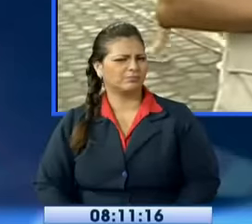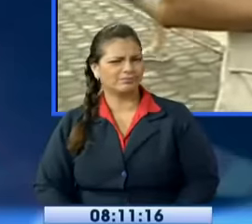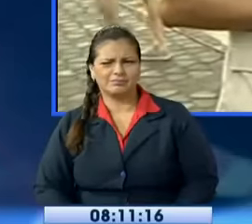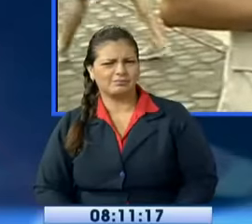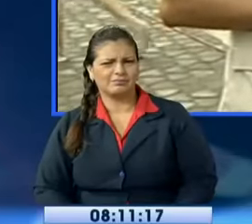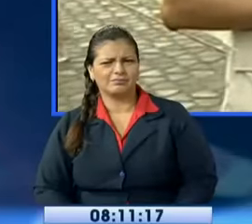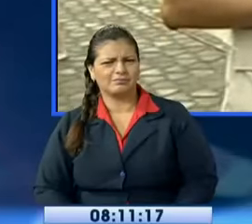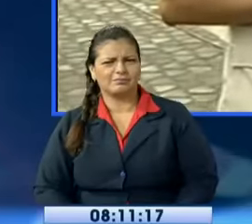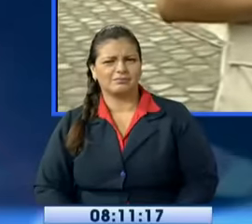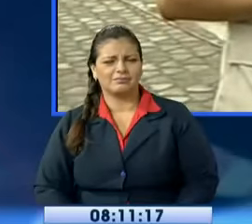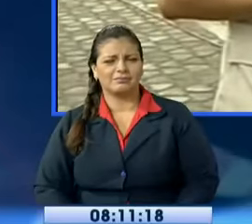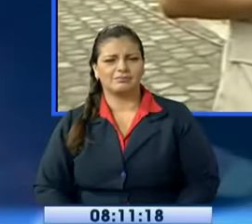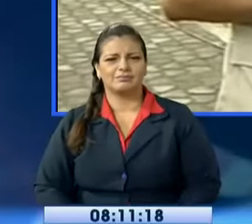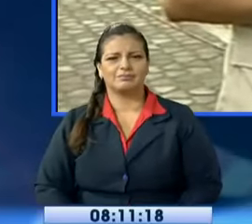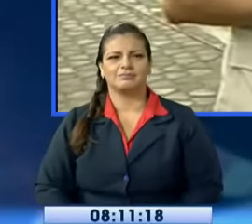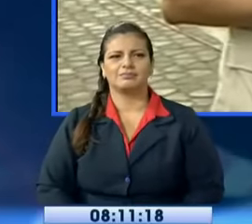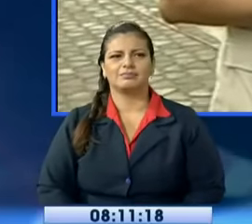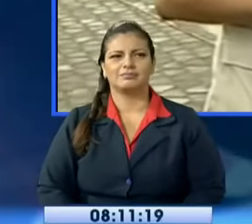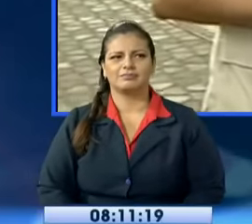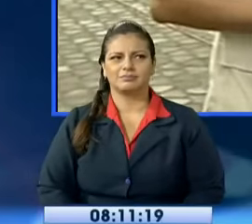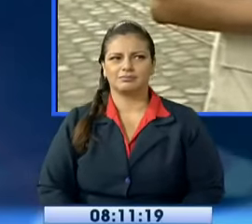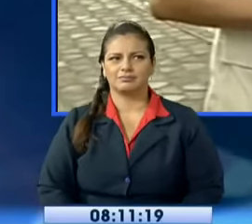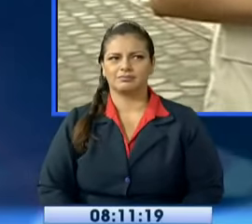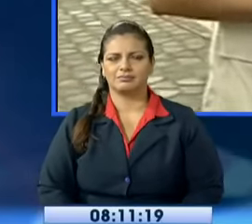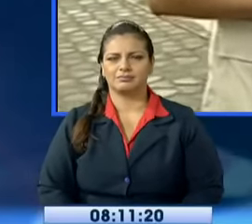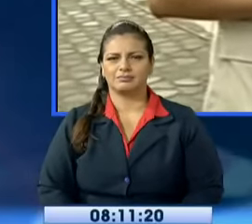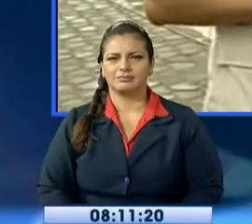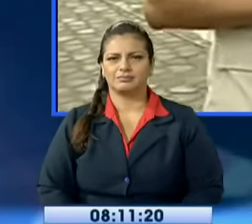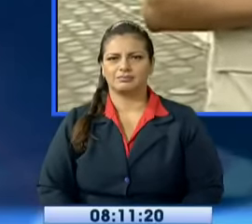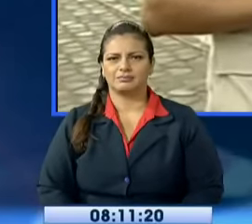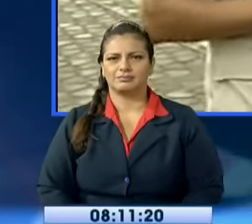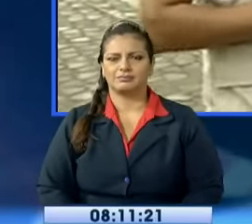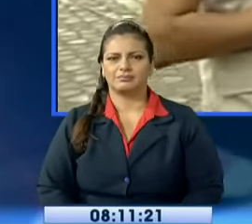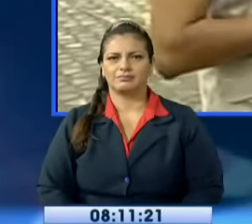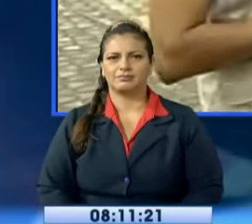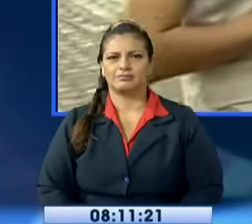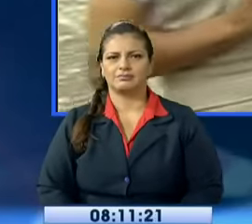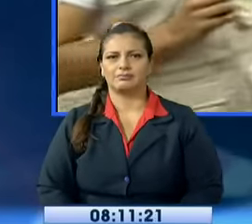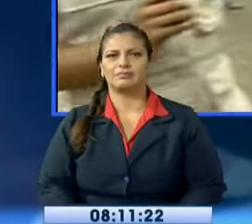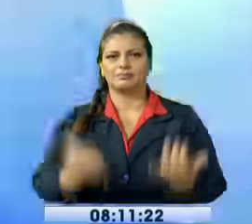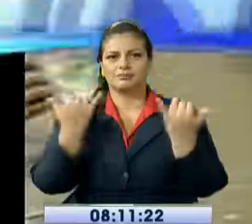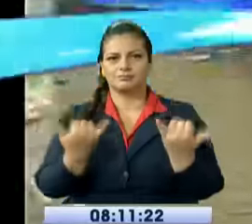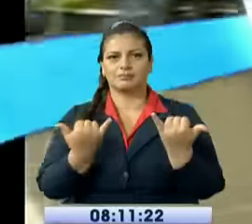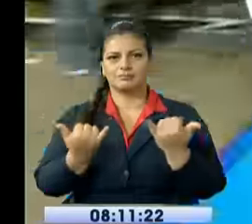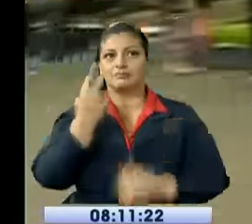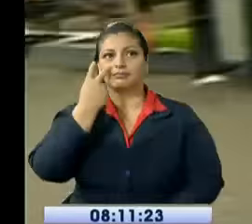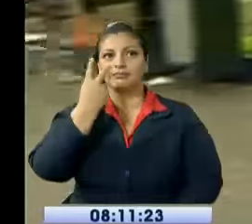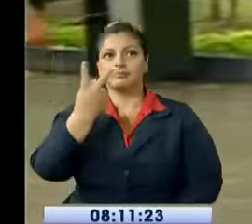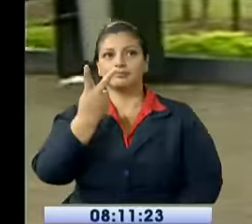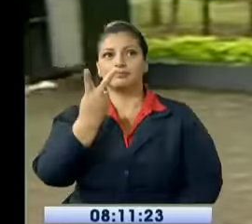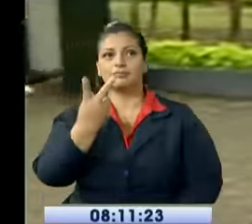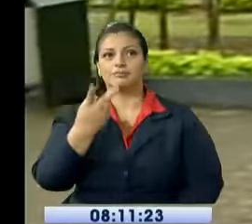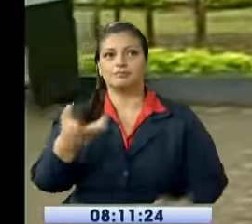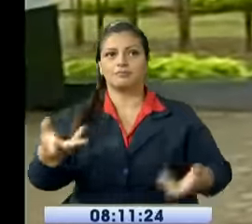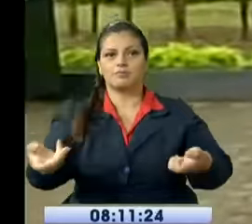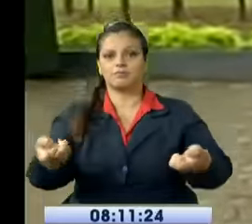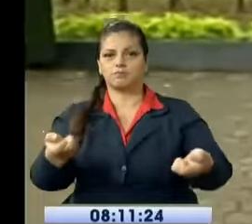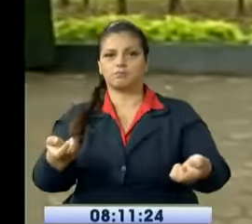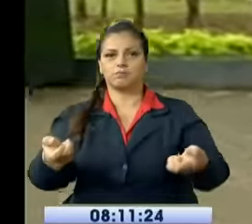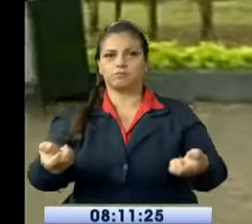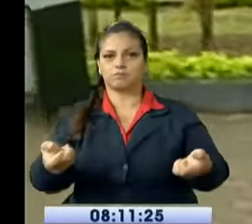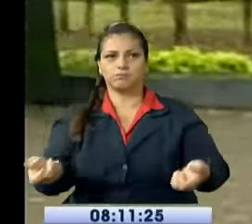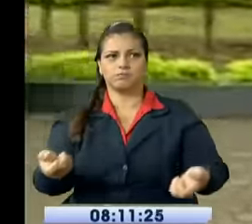Es una situación dura. Compañeros, en este momento vemos el ingreso ya de uno de los camiones. Si podemos enfocar hacia la parte de acá, hacia